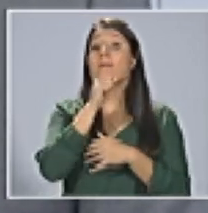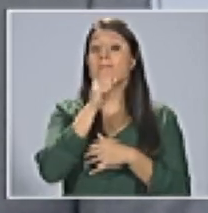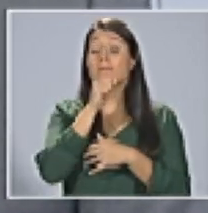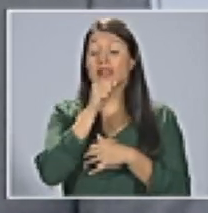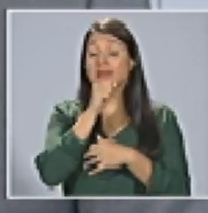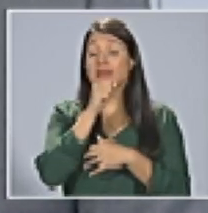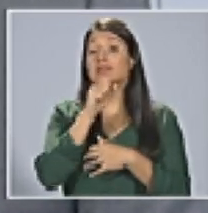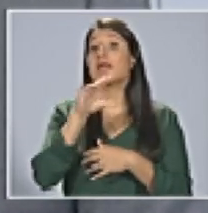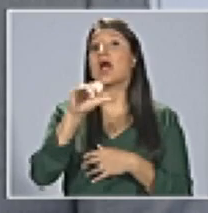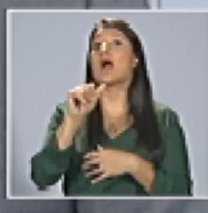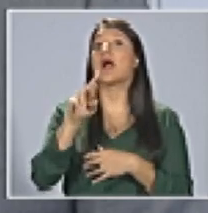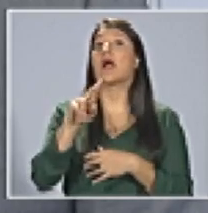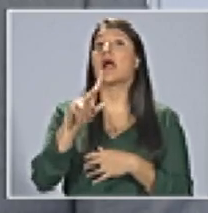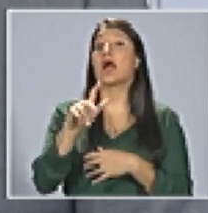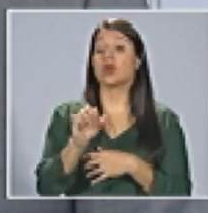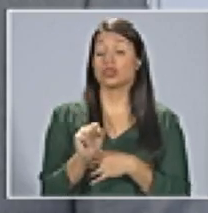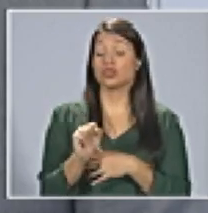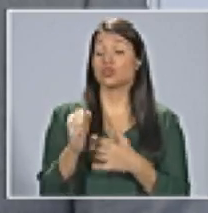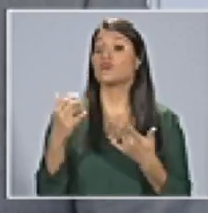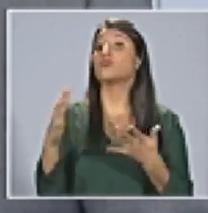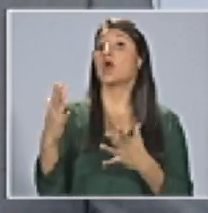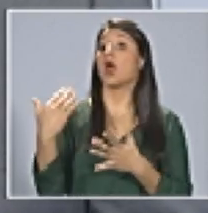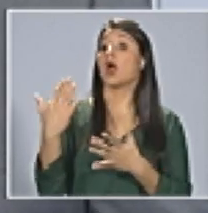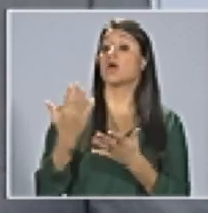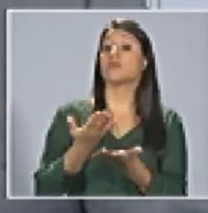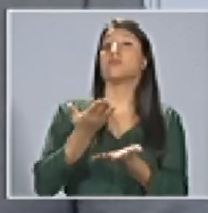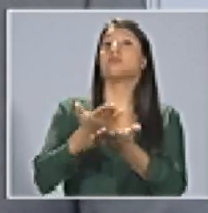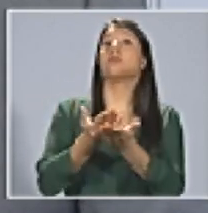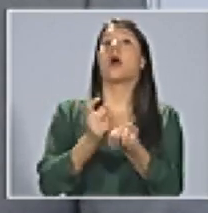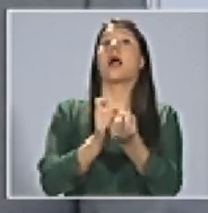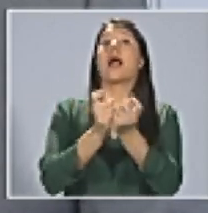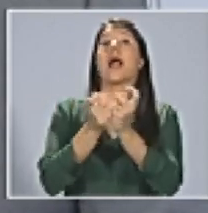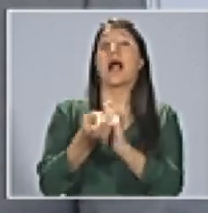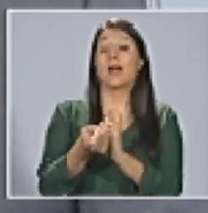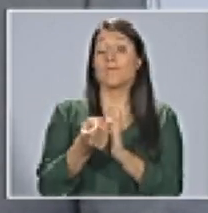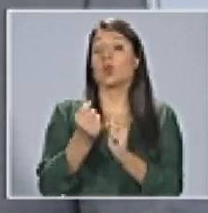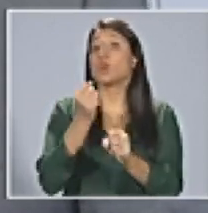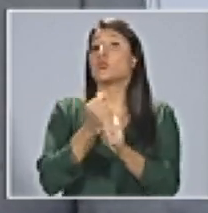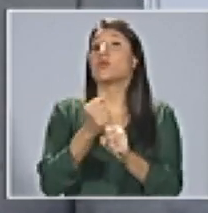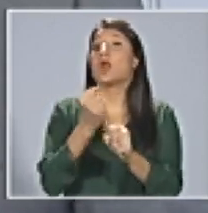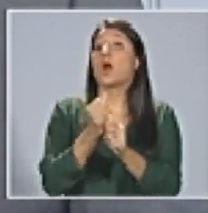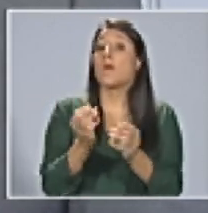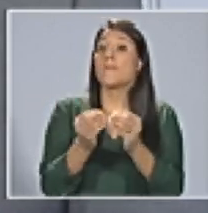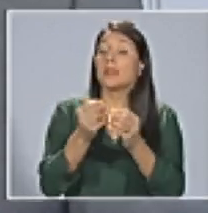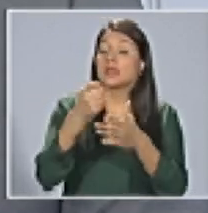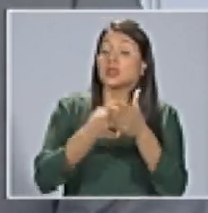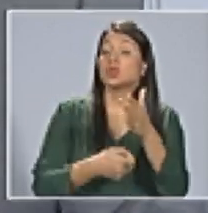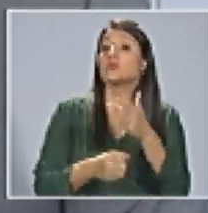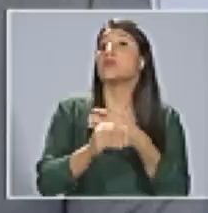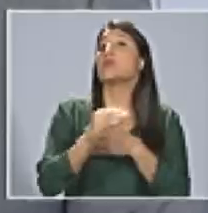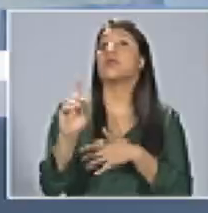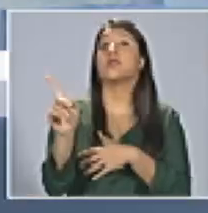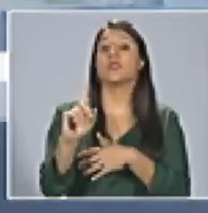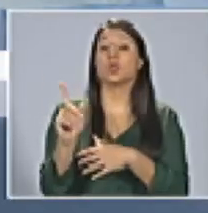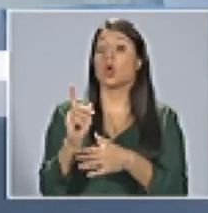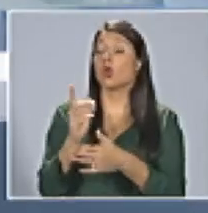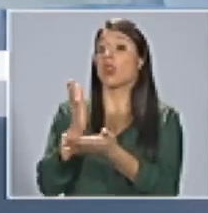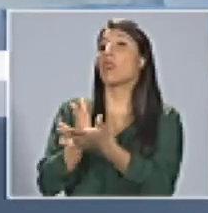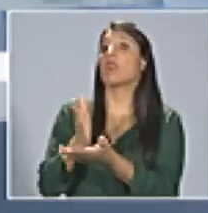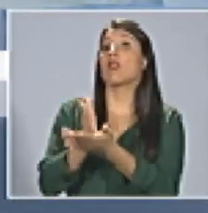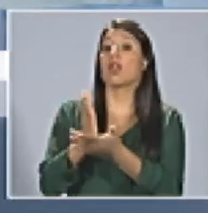don Carlos había ofrecido un cambio, un trabajo intenso, no claudicar, decía don